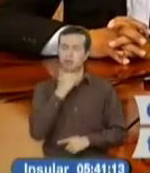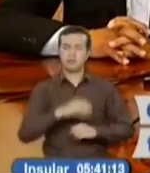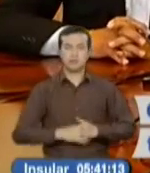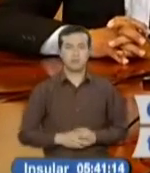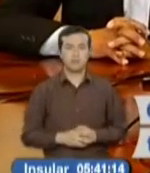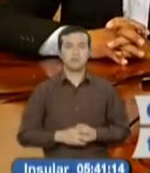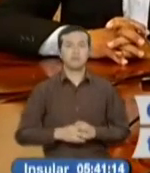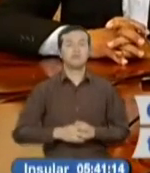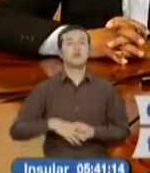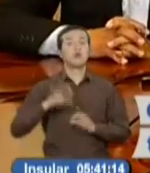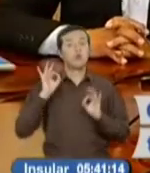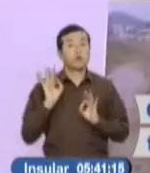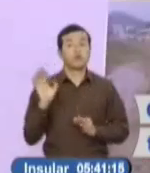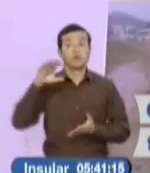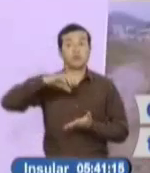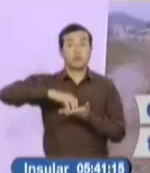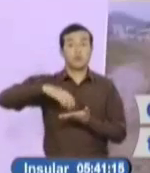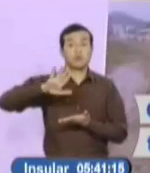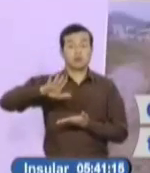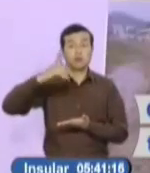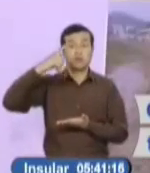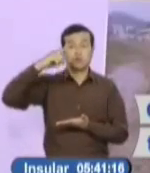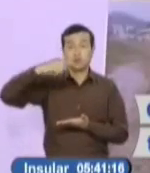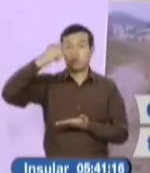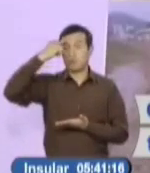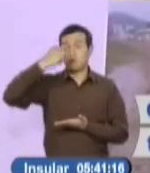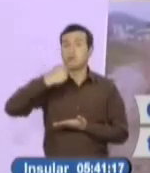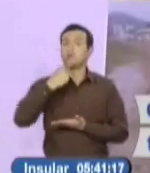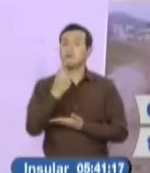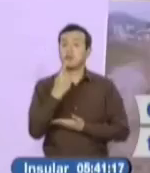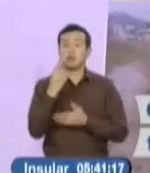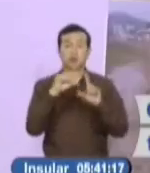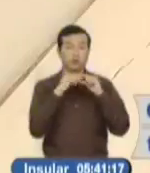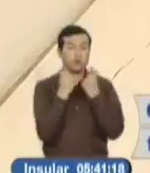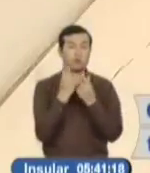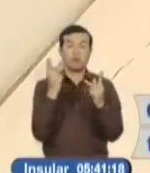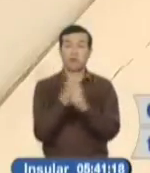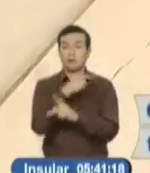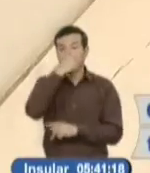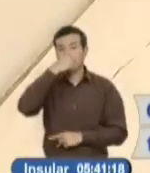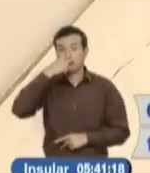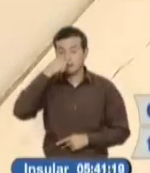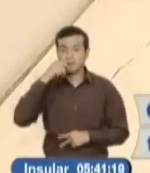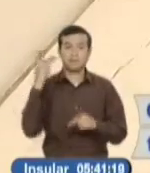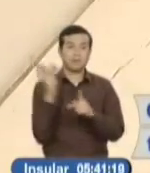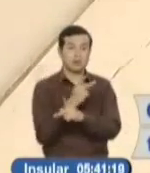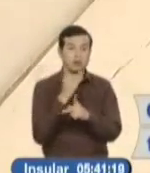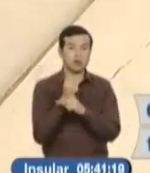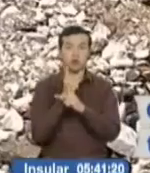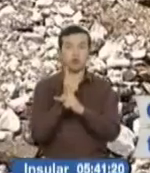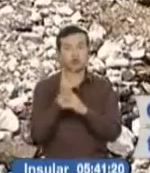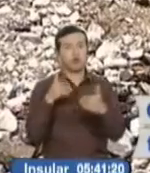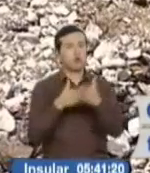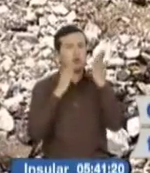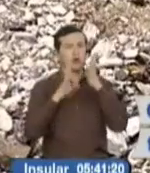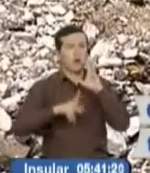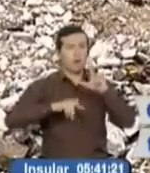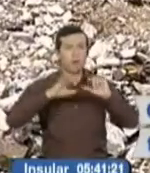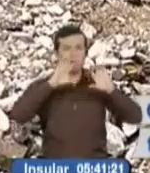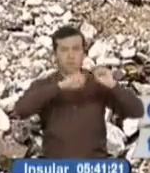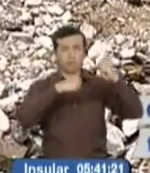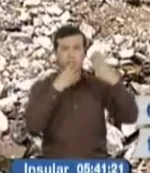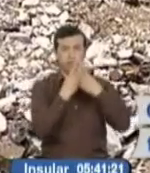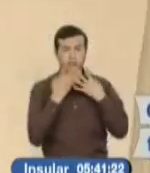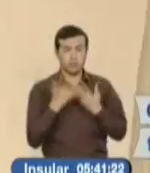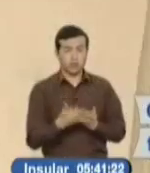el Ejecutivo Provincial se resalta que la desarticulación de las bandas de microtraficantes y el ajuste a la delincuencia inmersa en